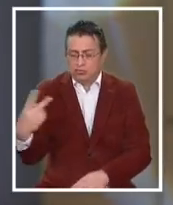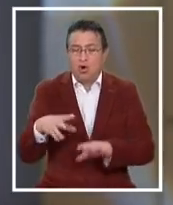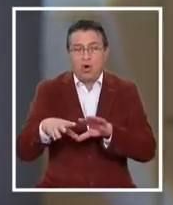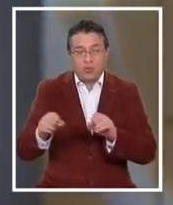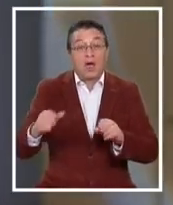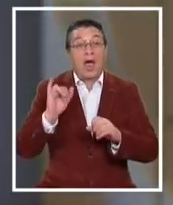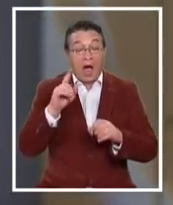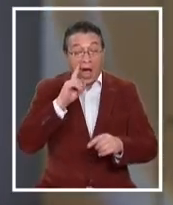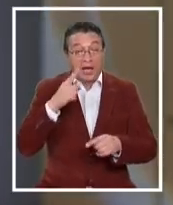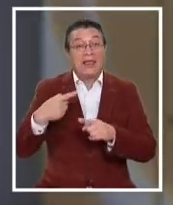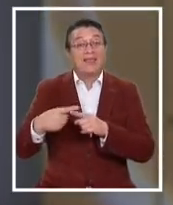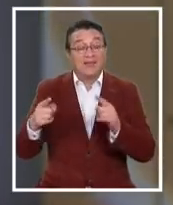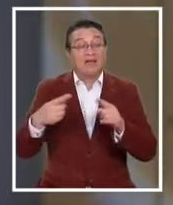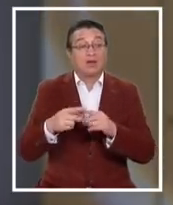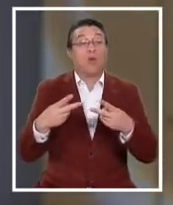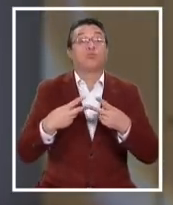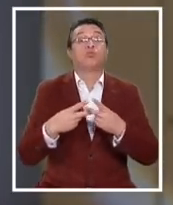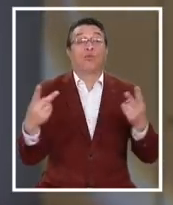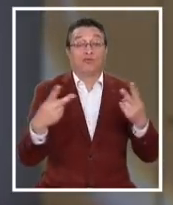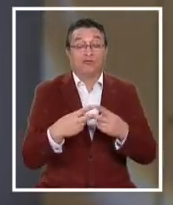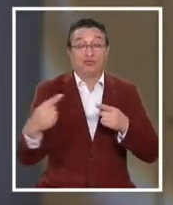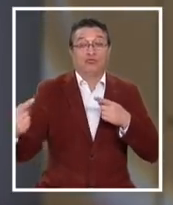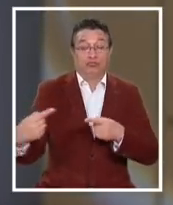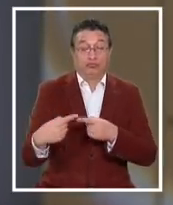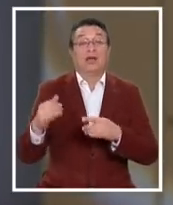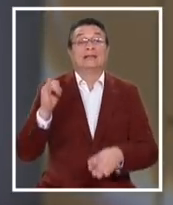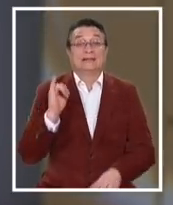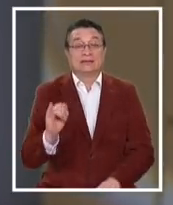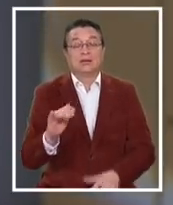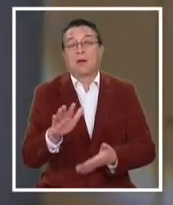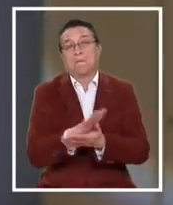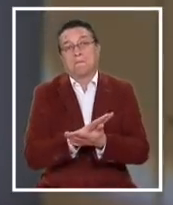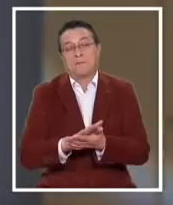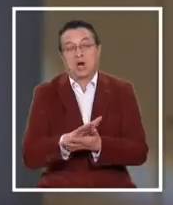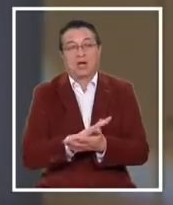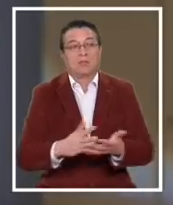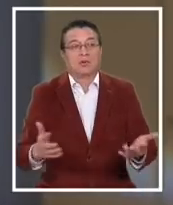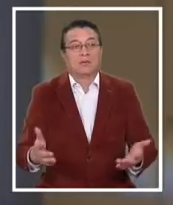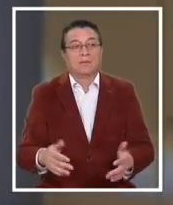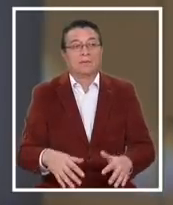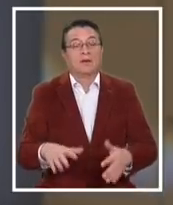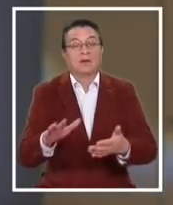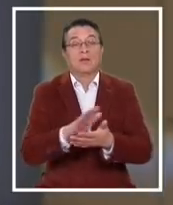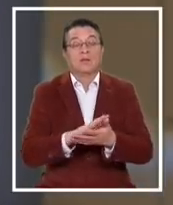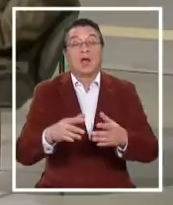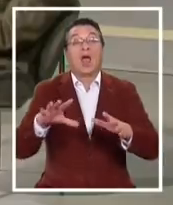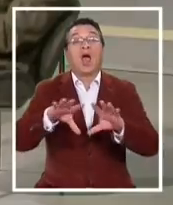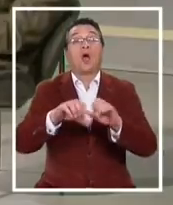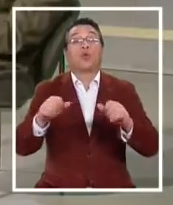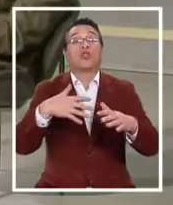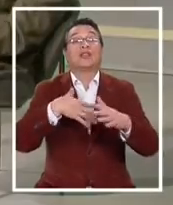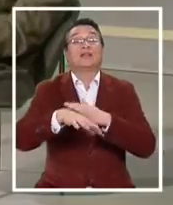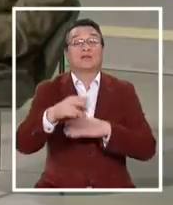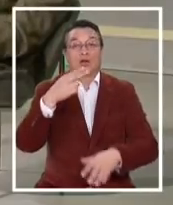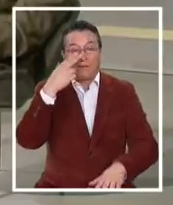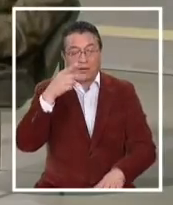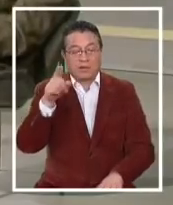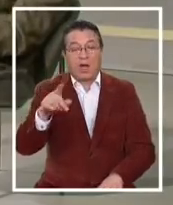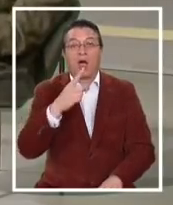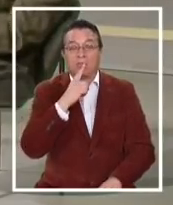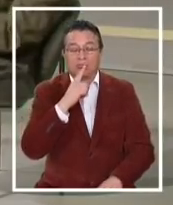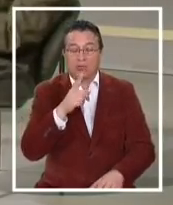tenido diferencias públicas y notorias respecto, por ejemplo, a... Bueno, que el Daniel, acuerdo del 15 Daniel, de noviembre. Daniel ha ido variando su postura,